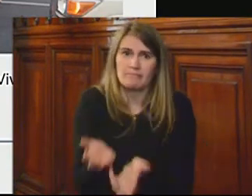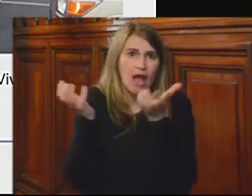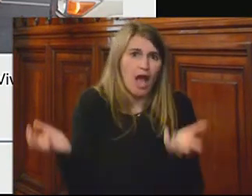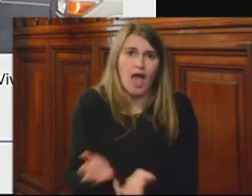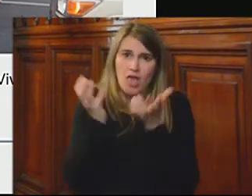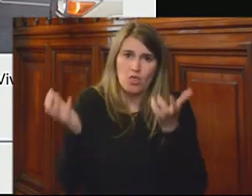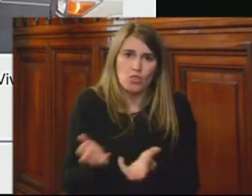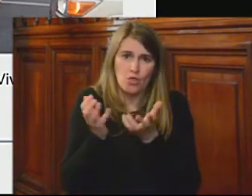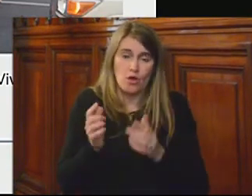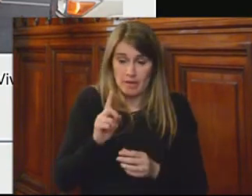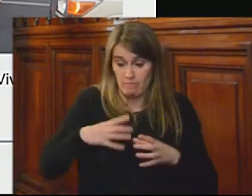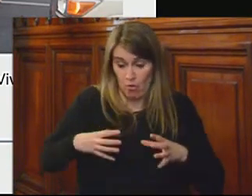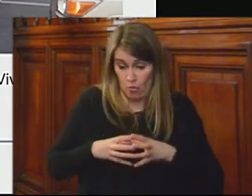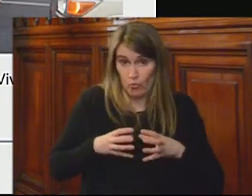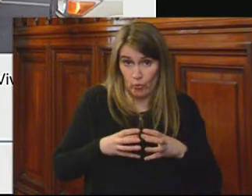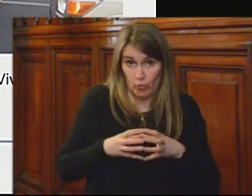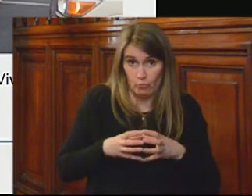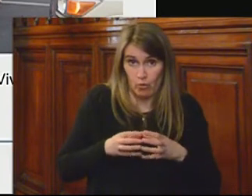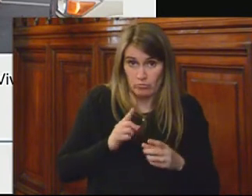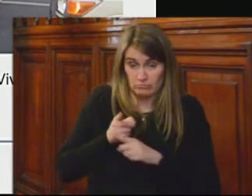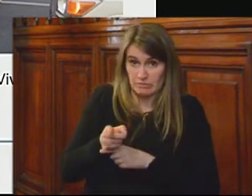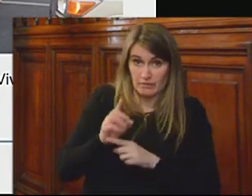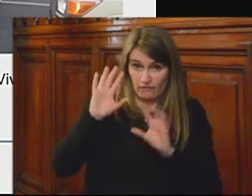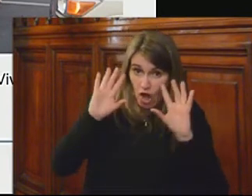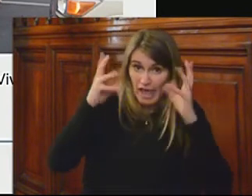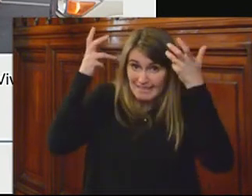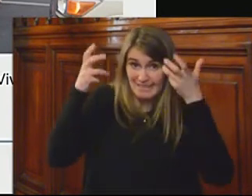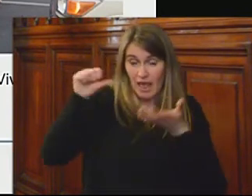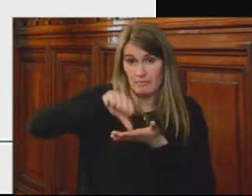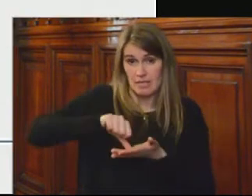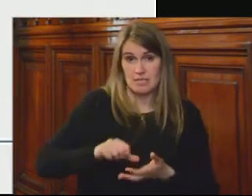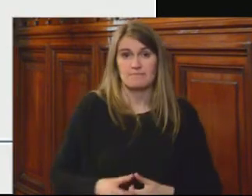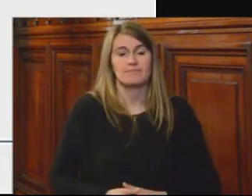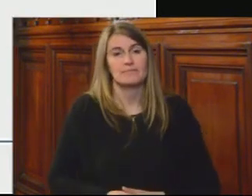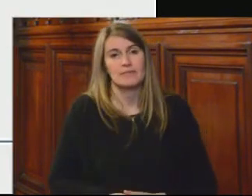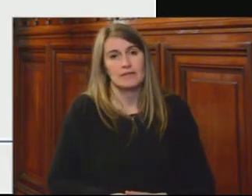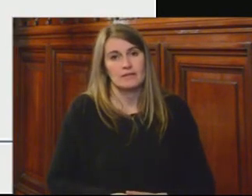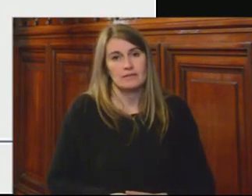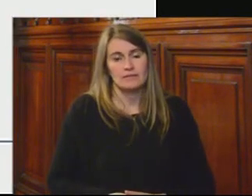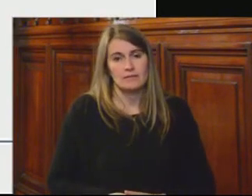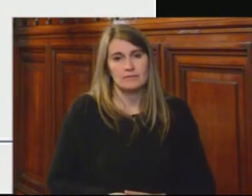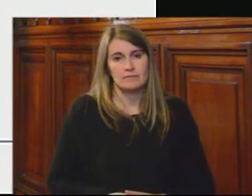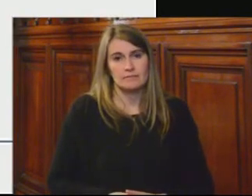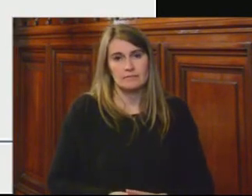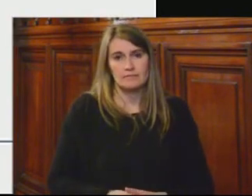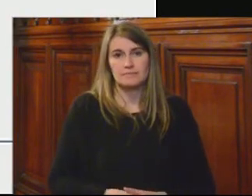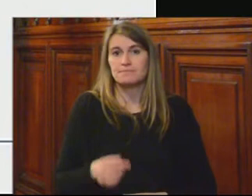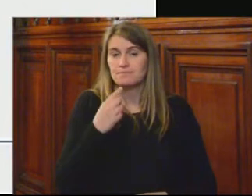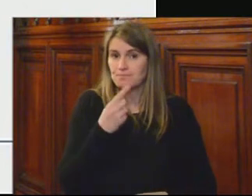por los grupos que promovieron la violencia en nuestro país. Adelante. Y antes de cederle la